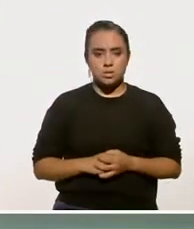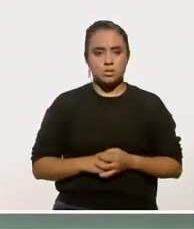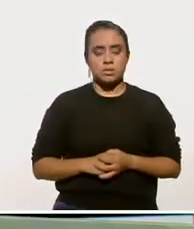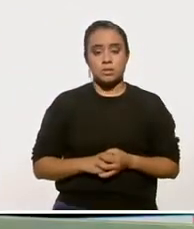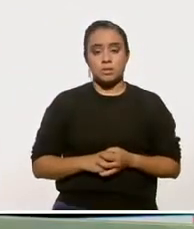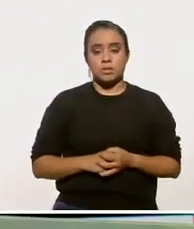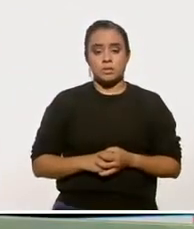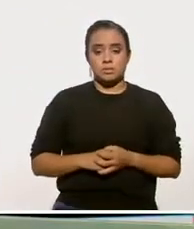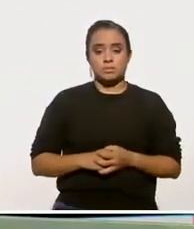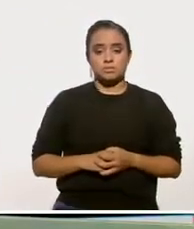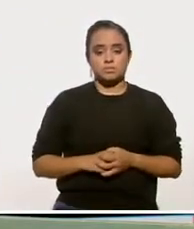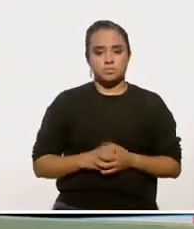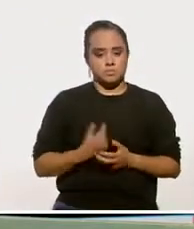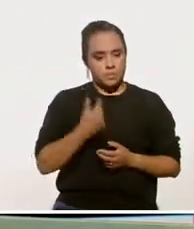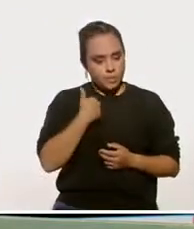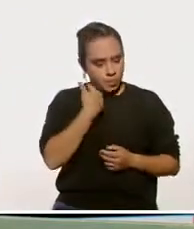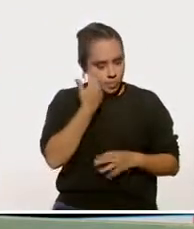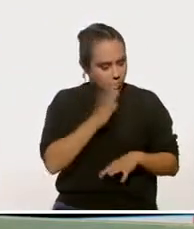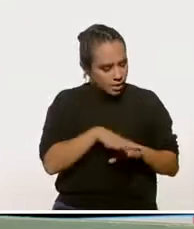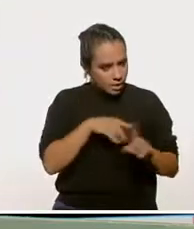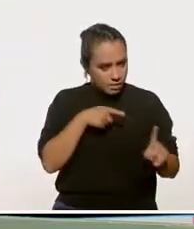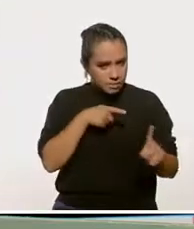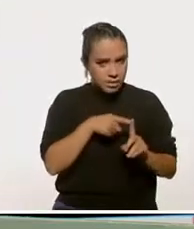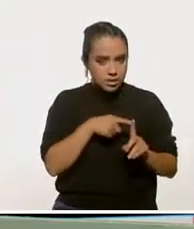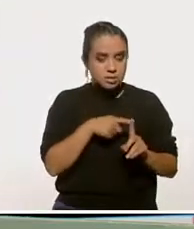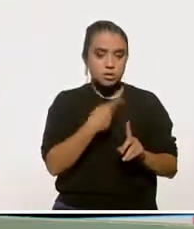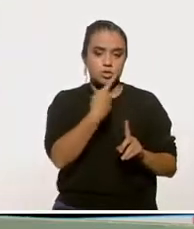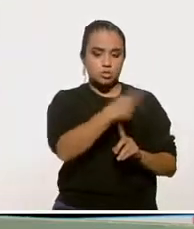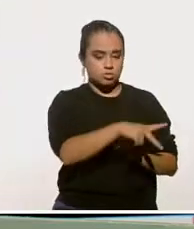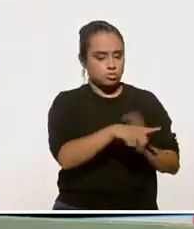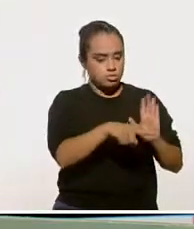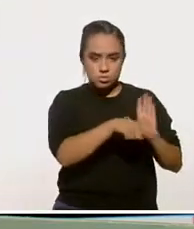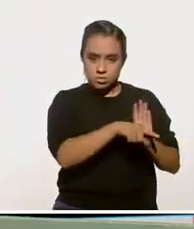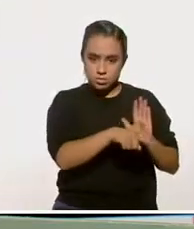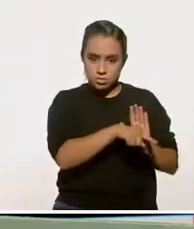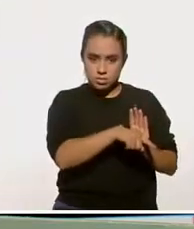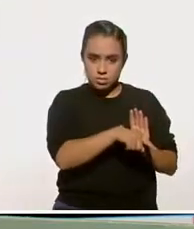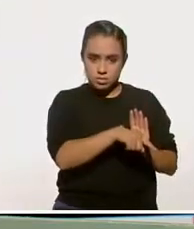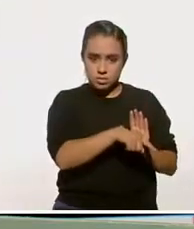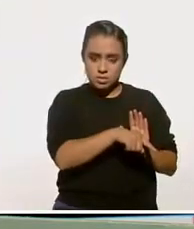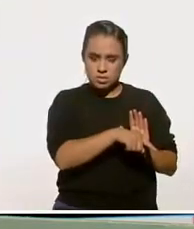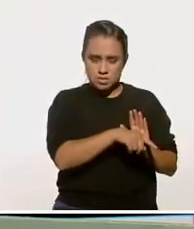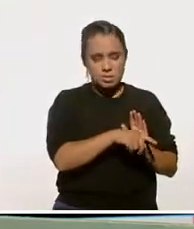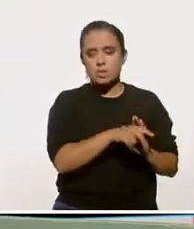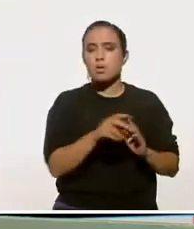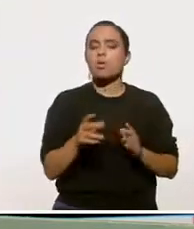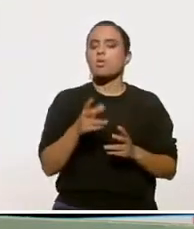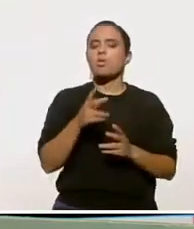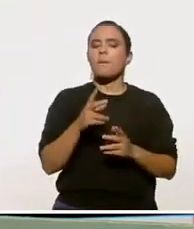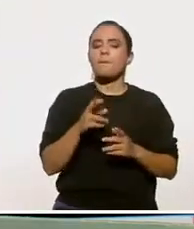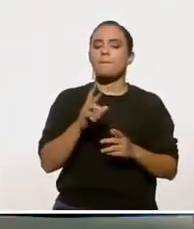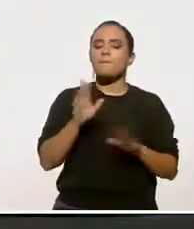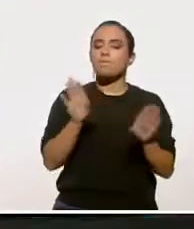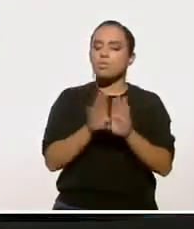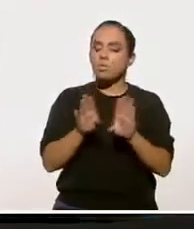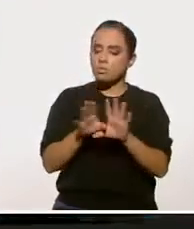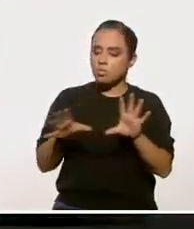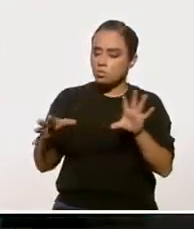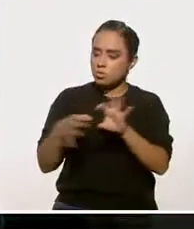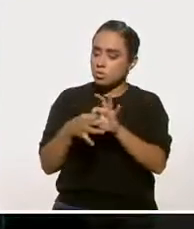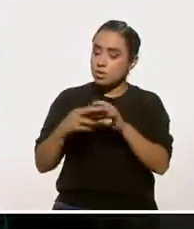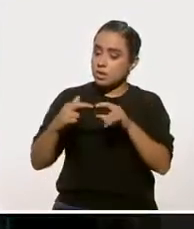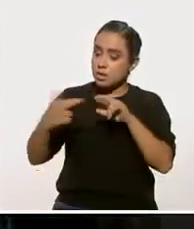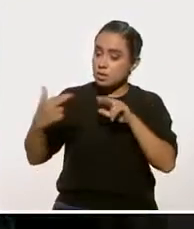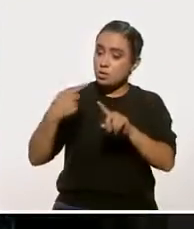Pues me gustaría enfocarme más que en las consecuencias negativas, es en hablar sobre la forma de relación positiva